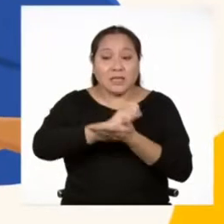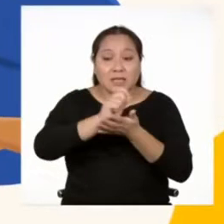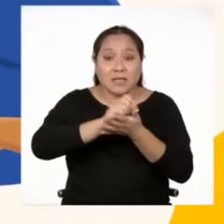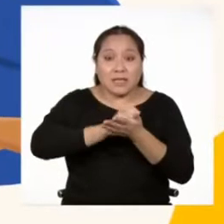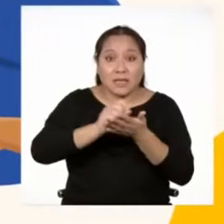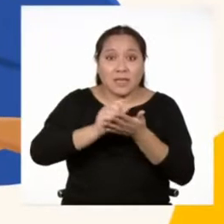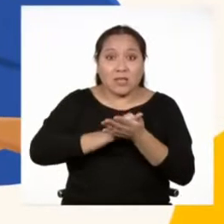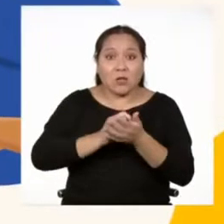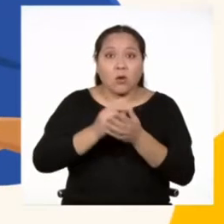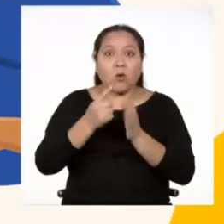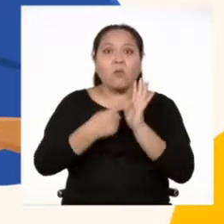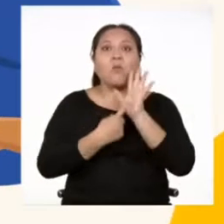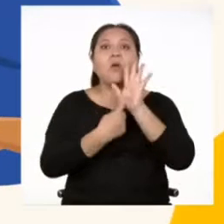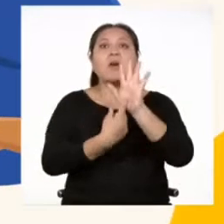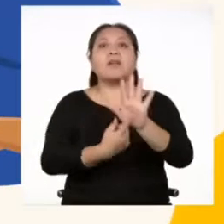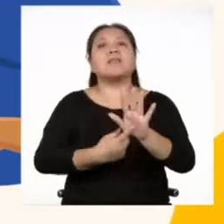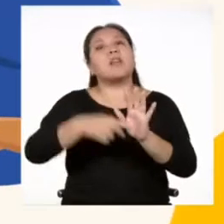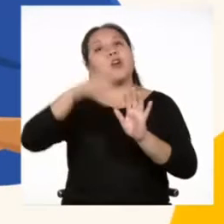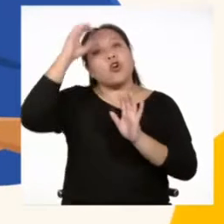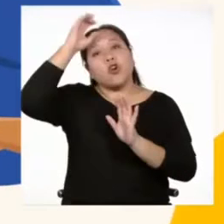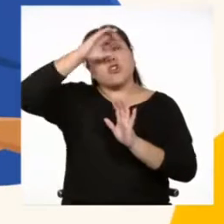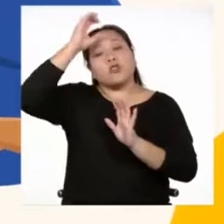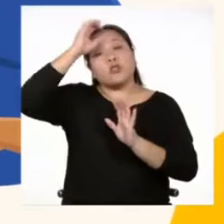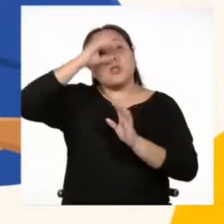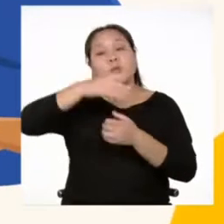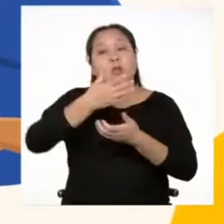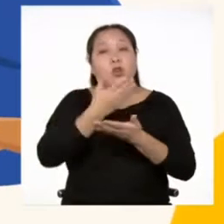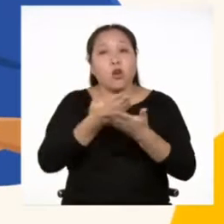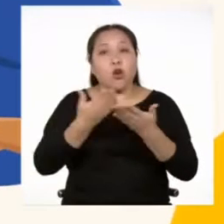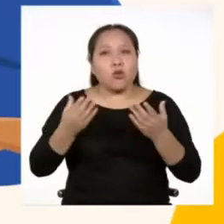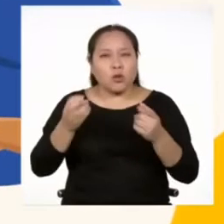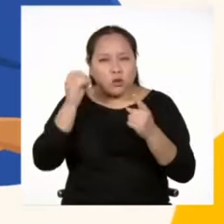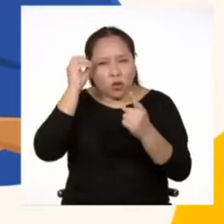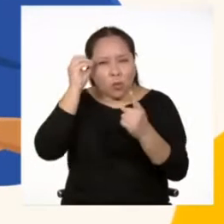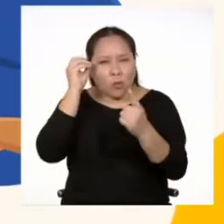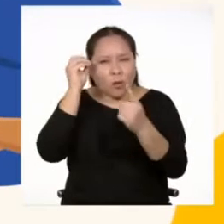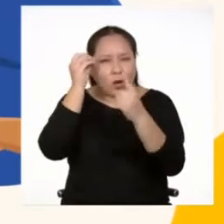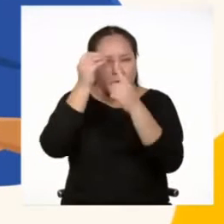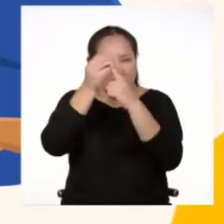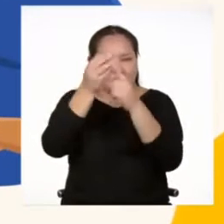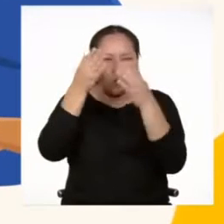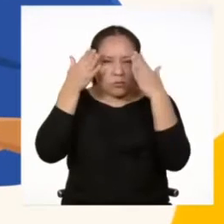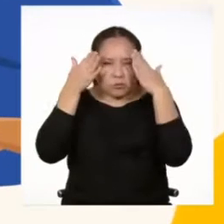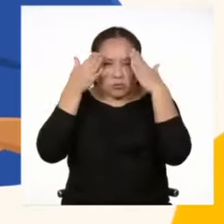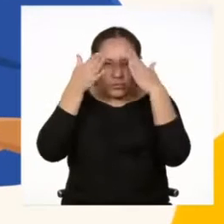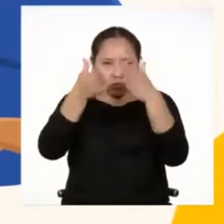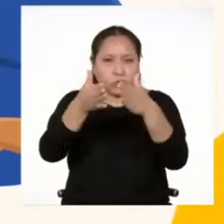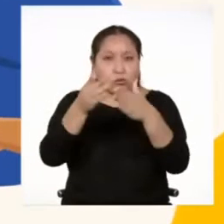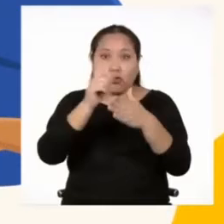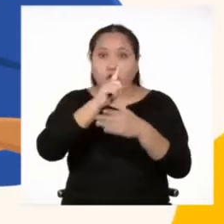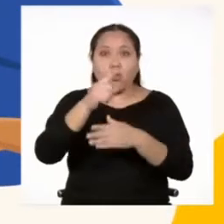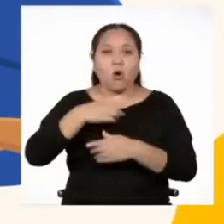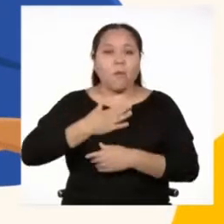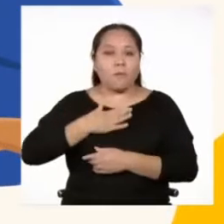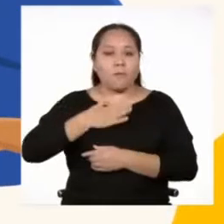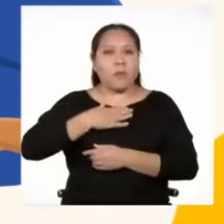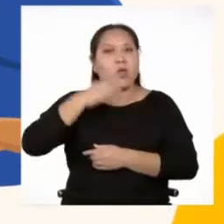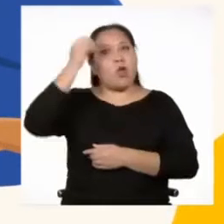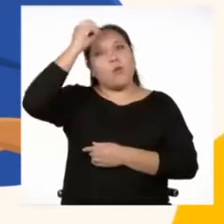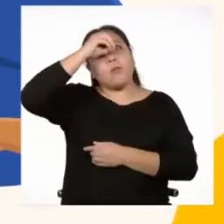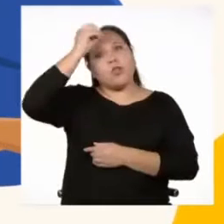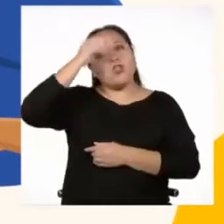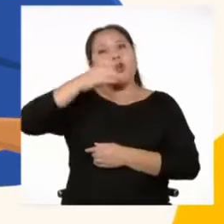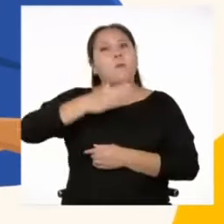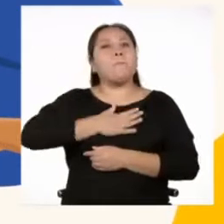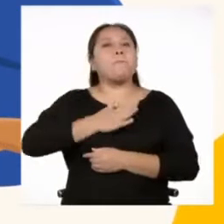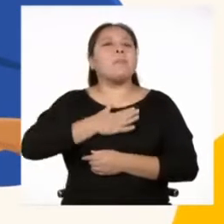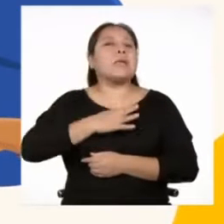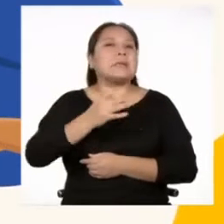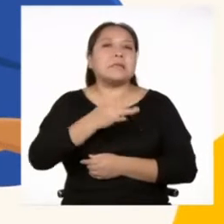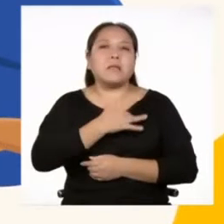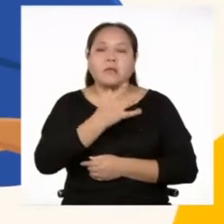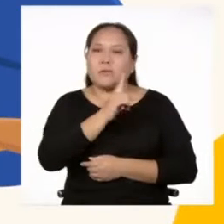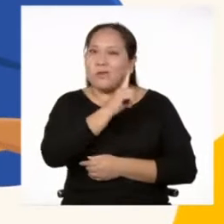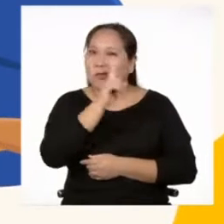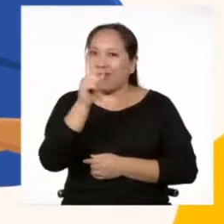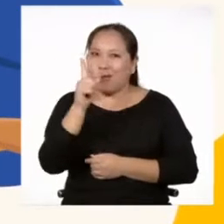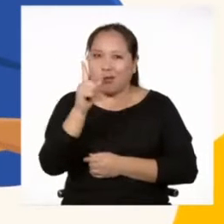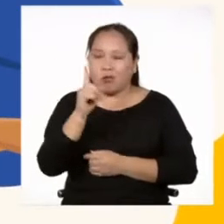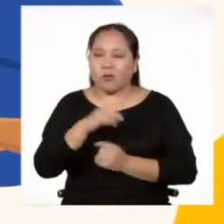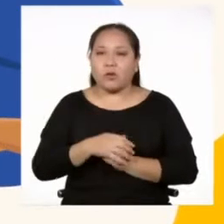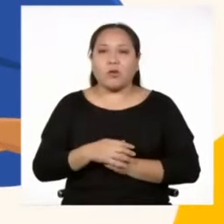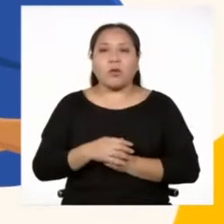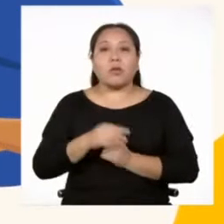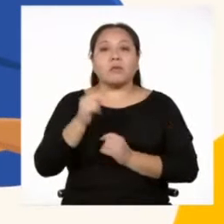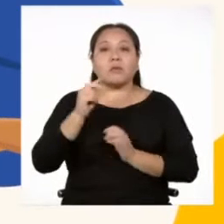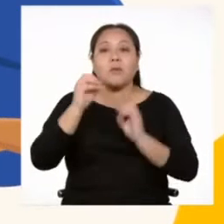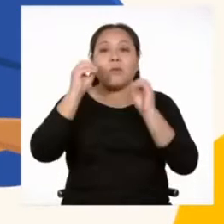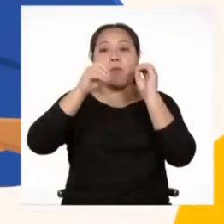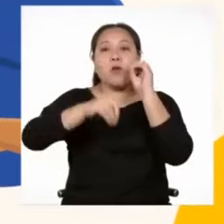que expresan conceptos o hechos de manera objetiva, sin reflejar opiniones ni sentimientos del autor. Se utilizan principalmente